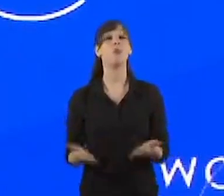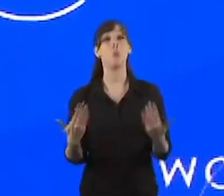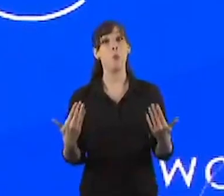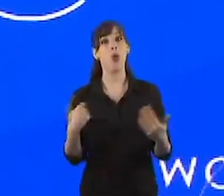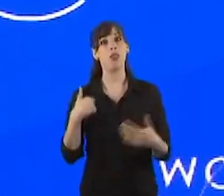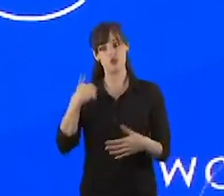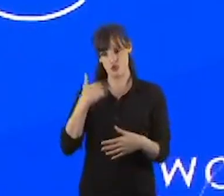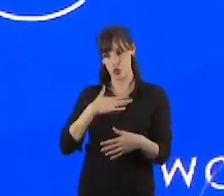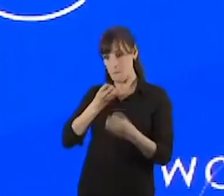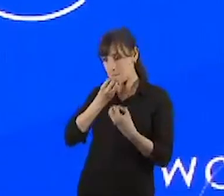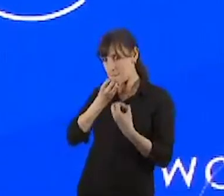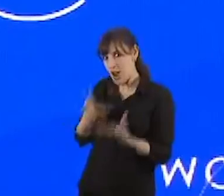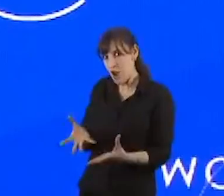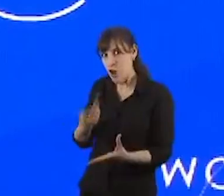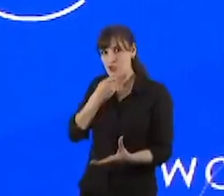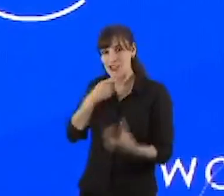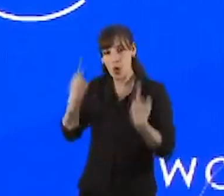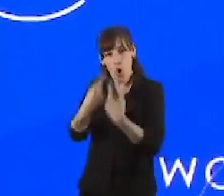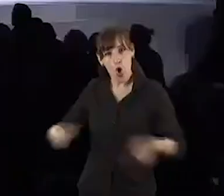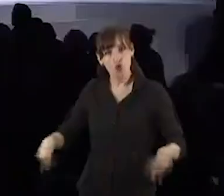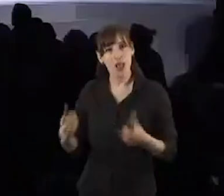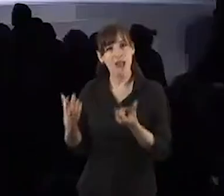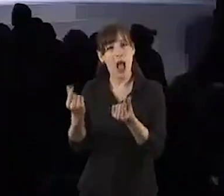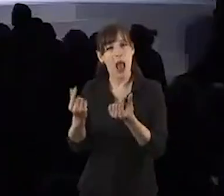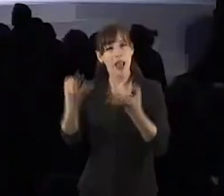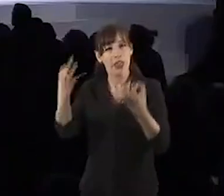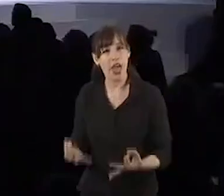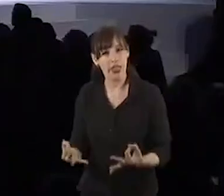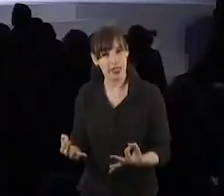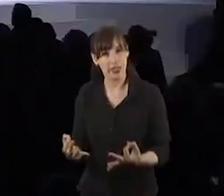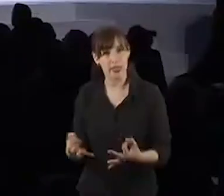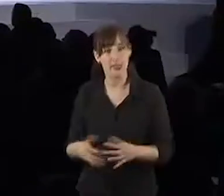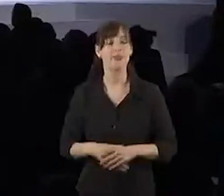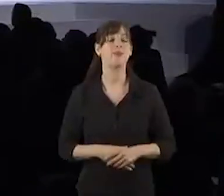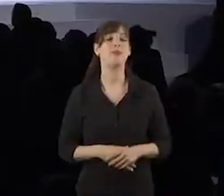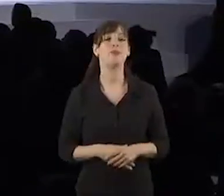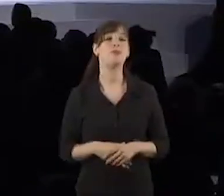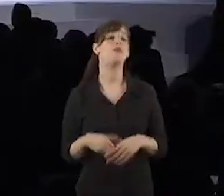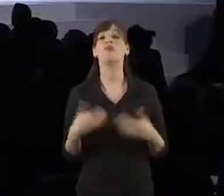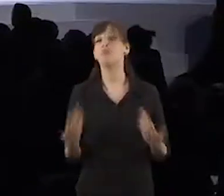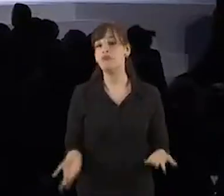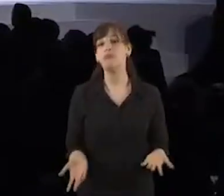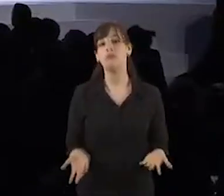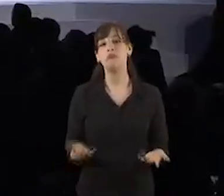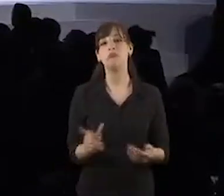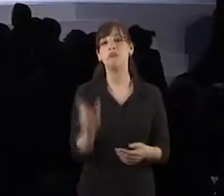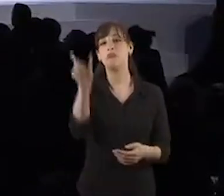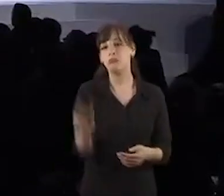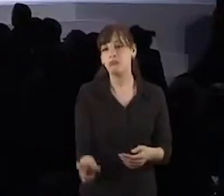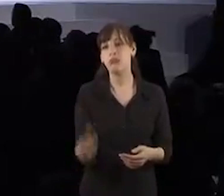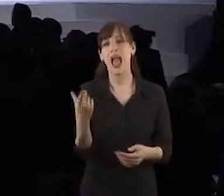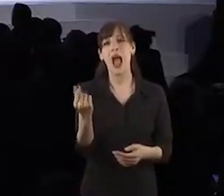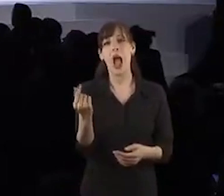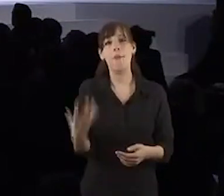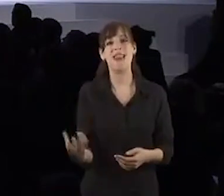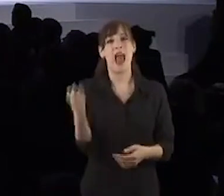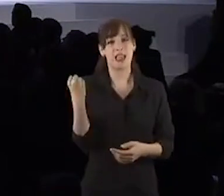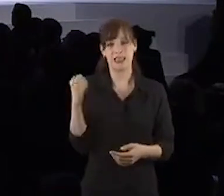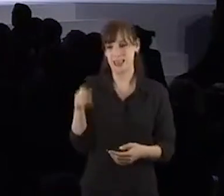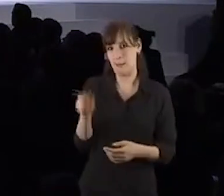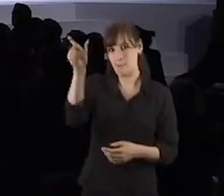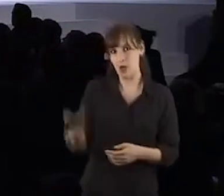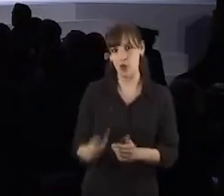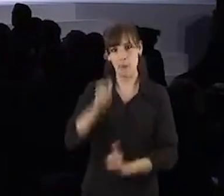con bienes de mejor calidad a un mejor precio. Dicho de otro modo, el capitalista, el empresario exitoso, es